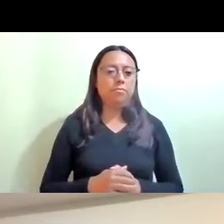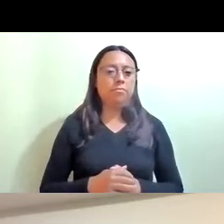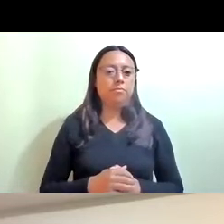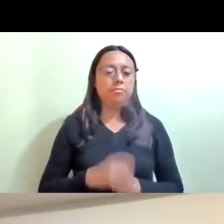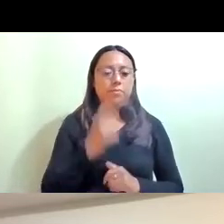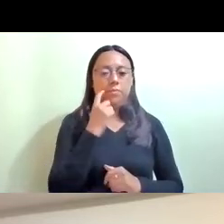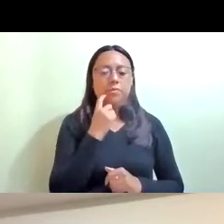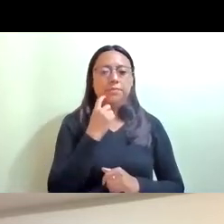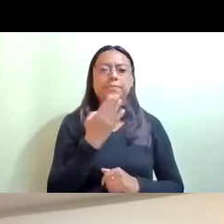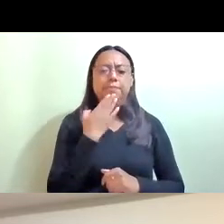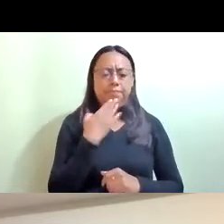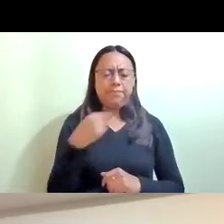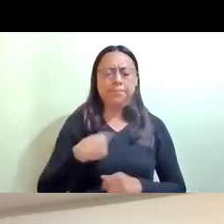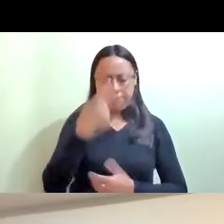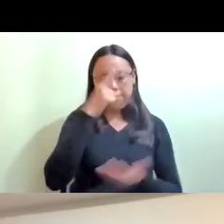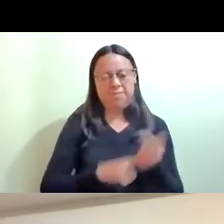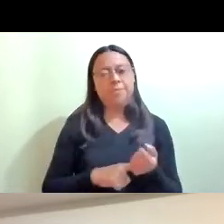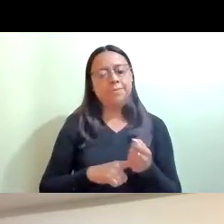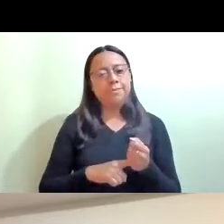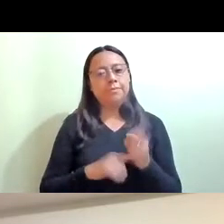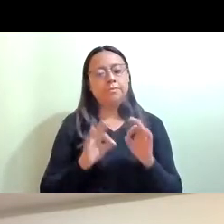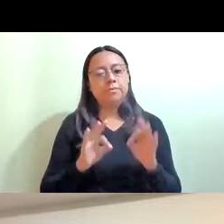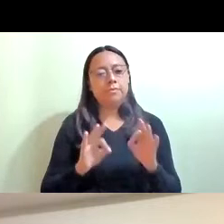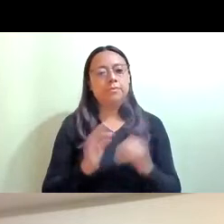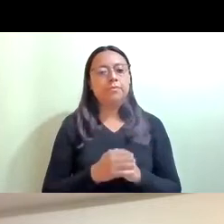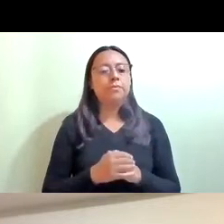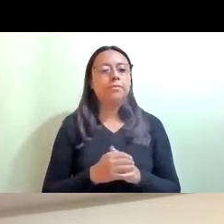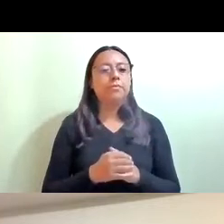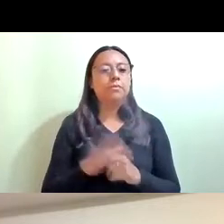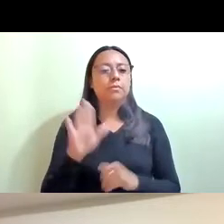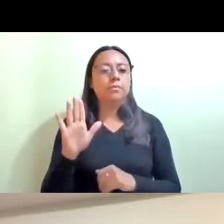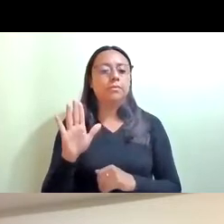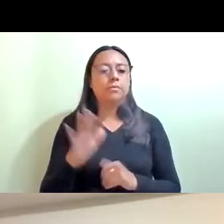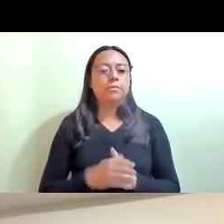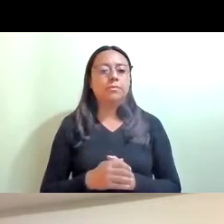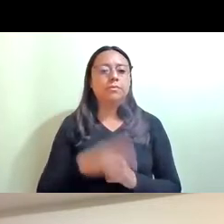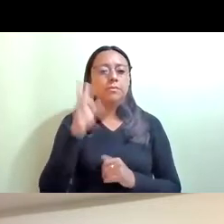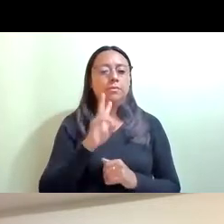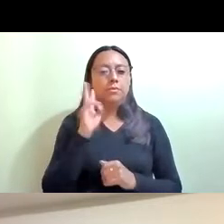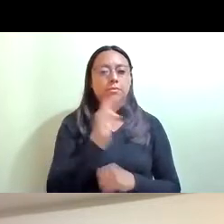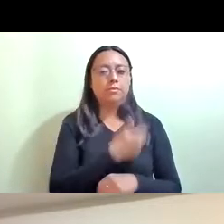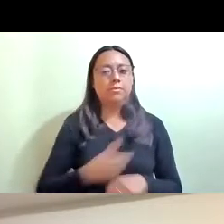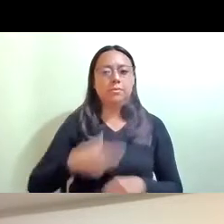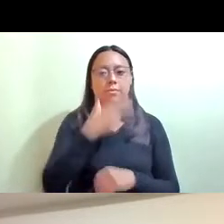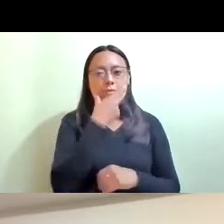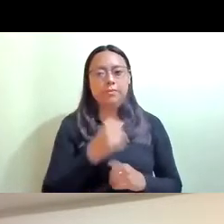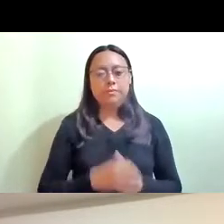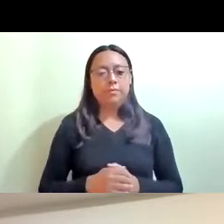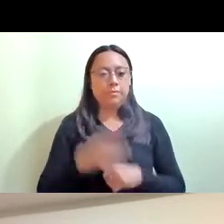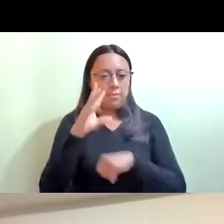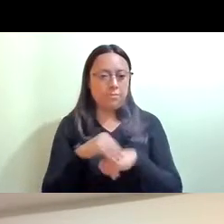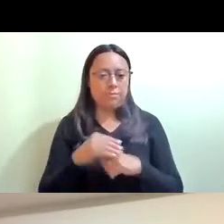Muy bien, me parece correcta la interpretación, secretario. Entonces, a ver, presidente, nada más, si me lo permite, lo que pasa es